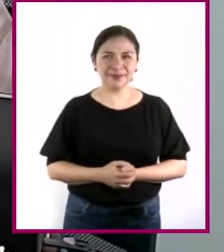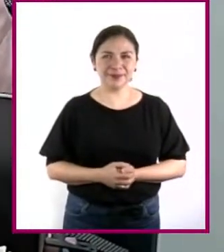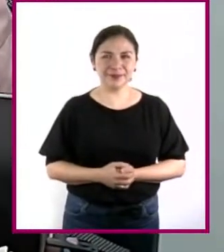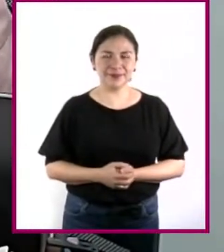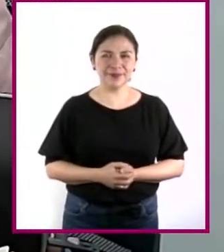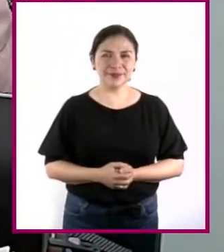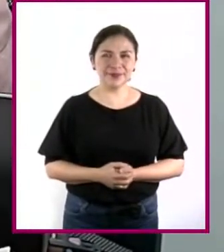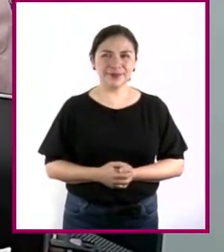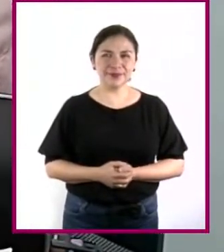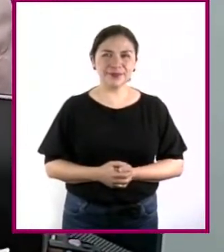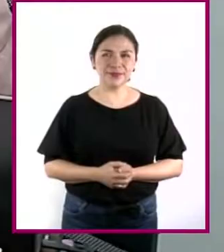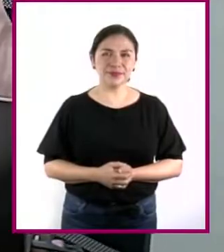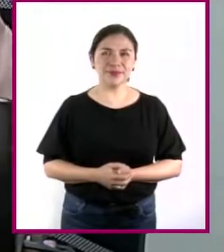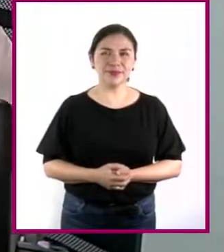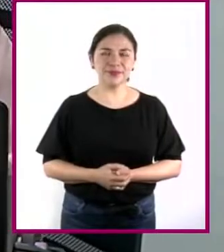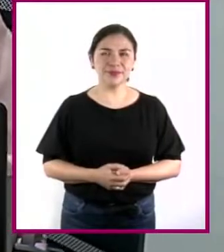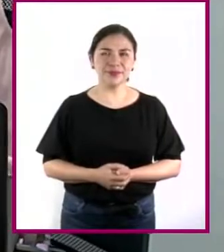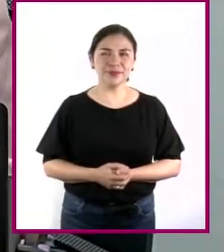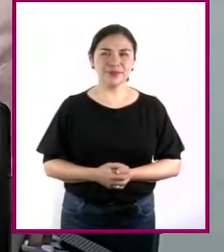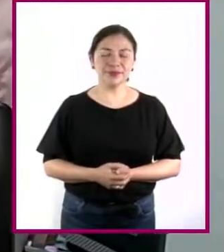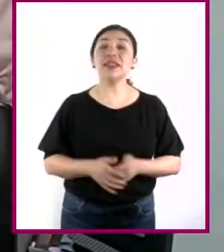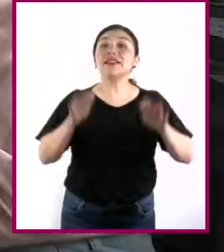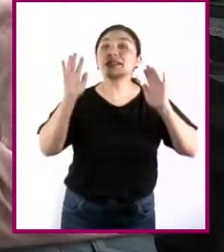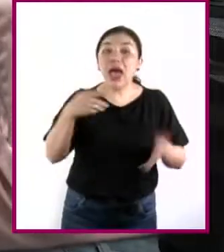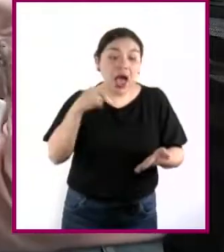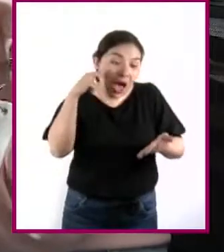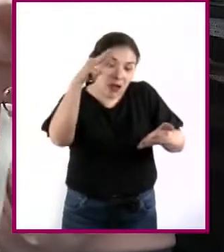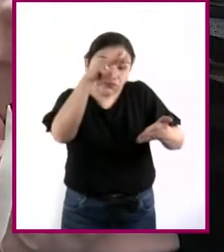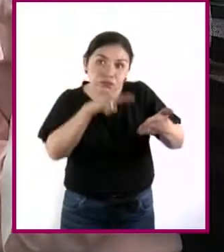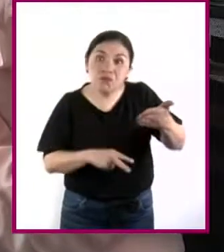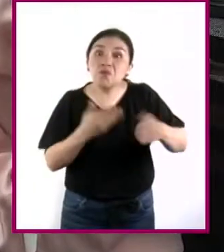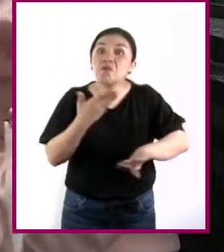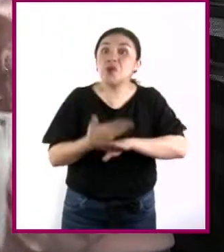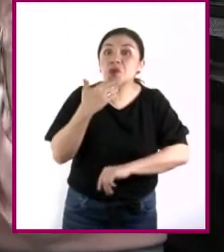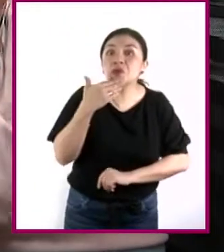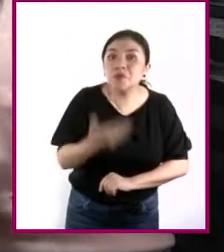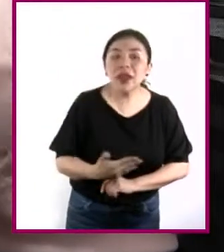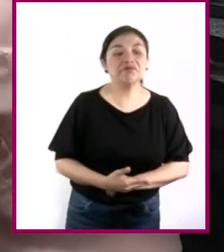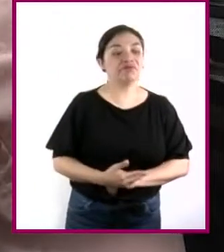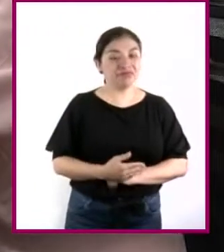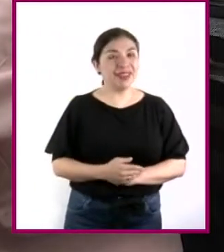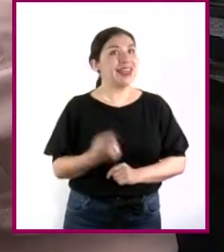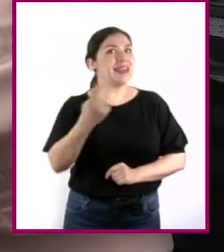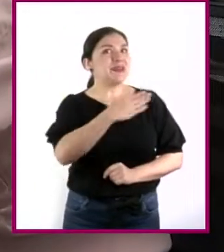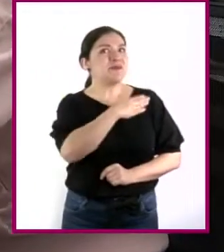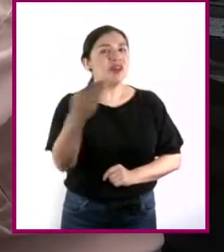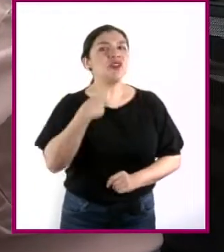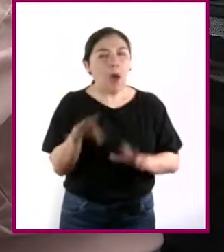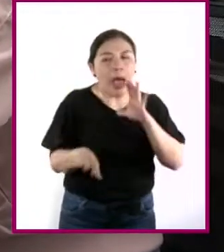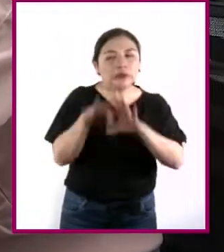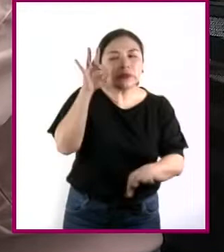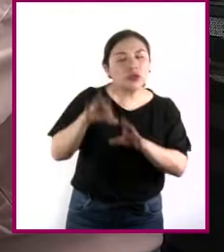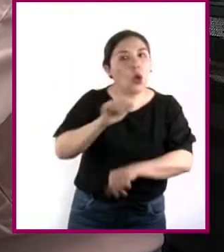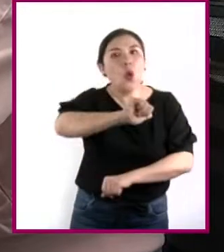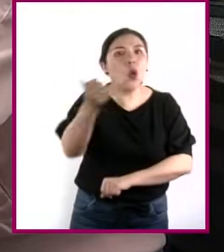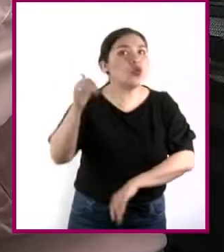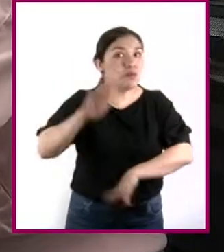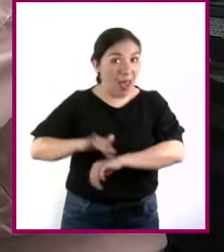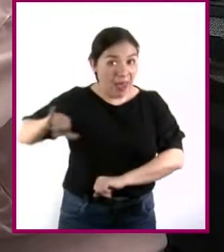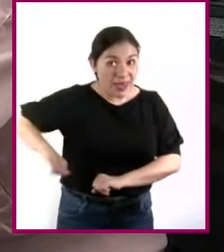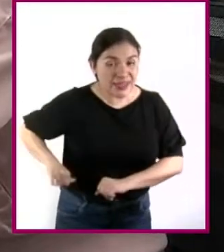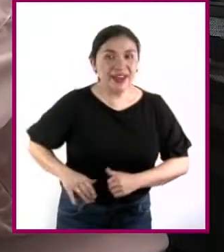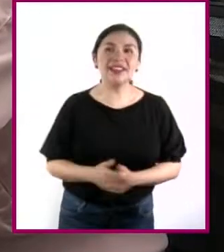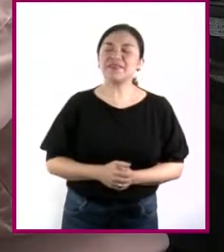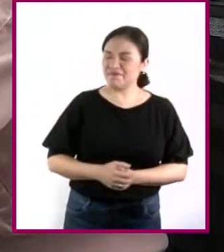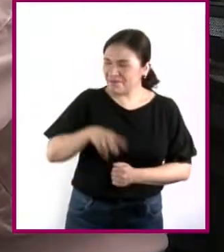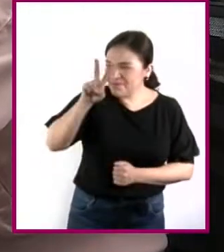aquí. Ya revisé lo que me mandaron, está muy bien. ¡Qué padre! Yo ya encontré cosas más interesantes. La